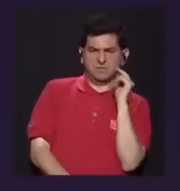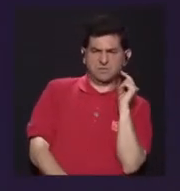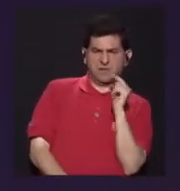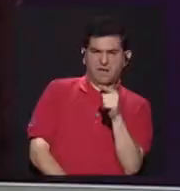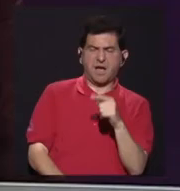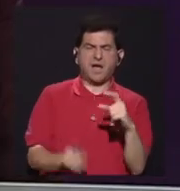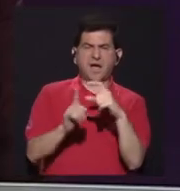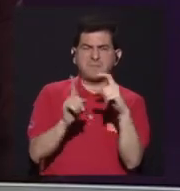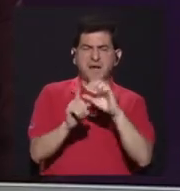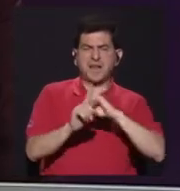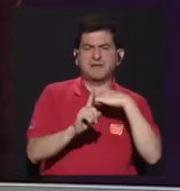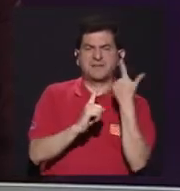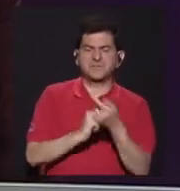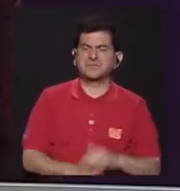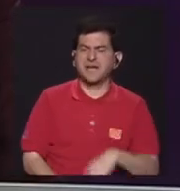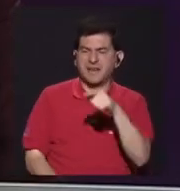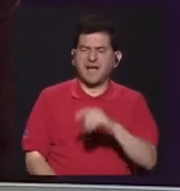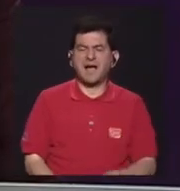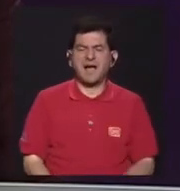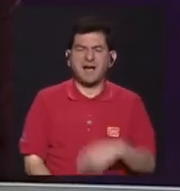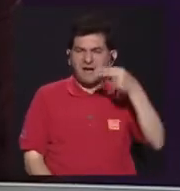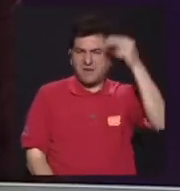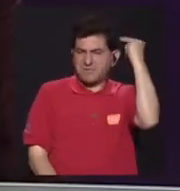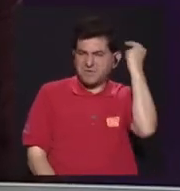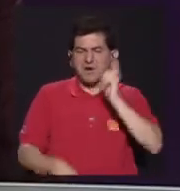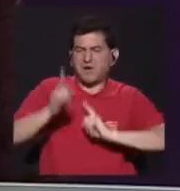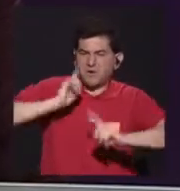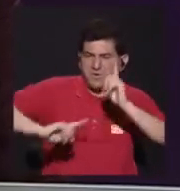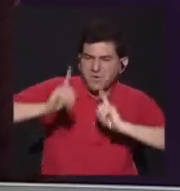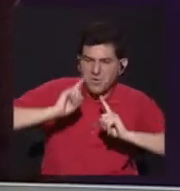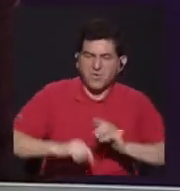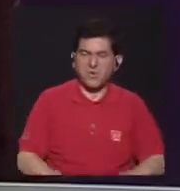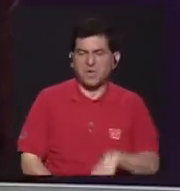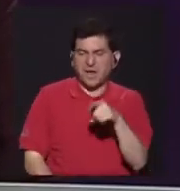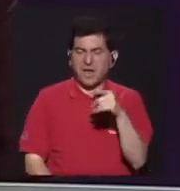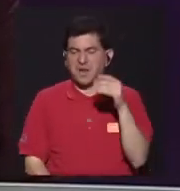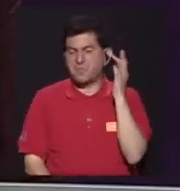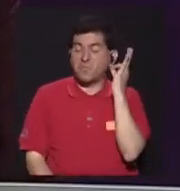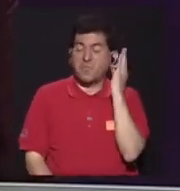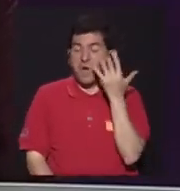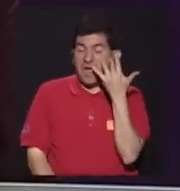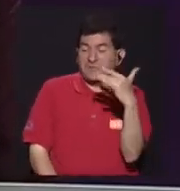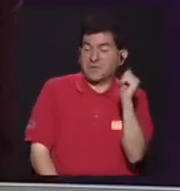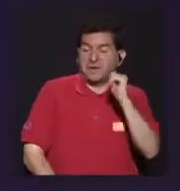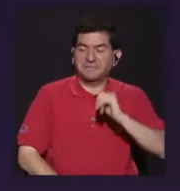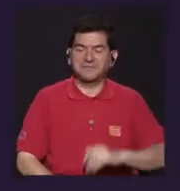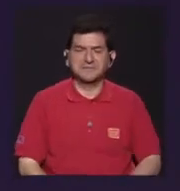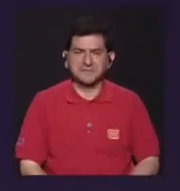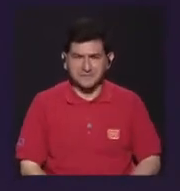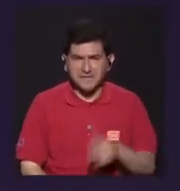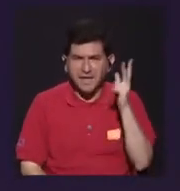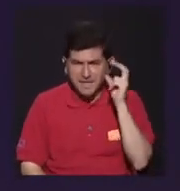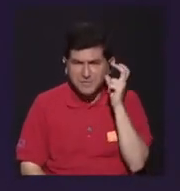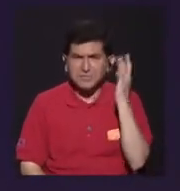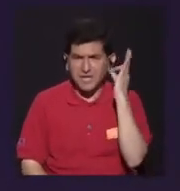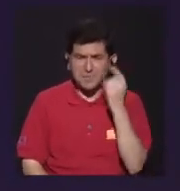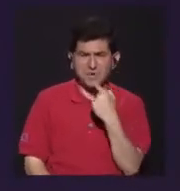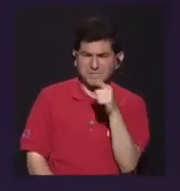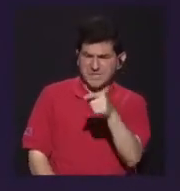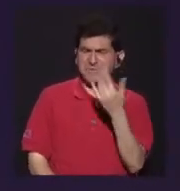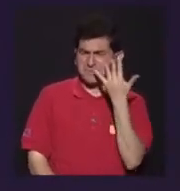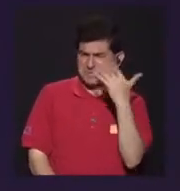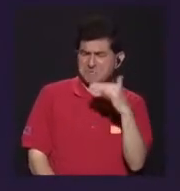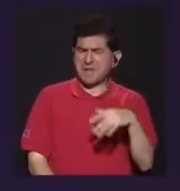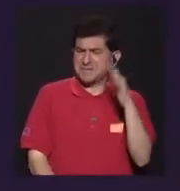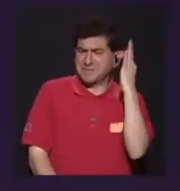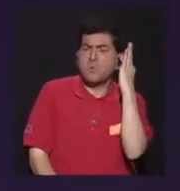usar palabras sociales, que es maricón, que es un llorón, que es muy mujer, incluso le dicen, ¿verdad? Hemos escuchado mujeres decirle a los hombres, pareces